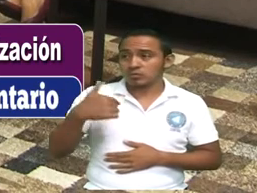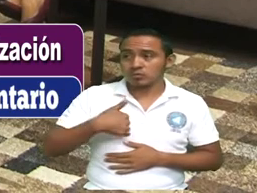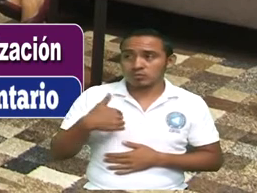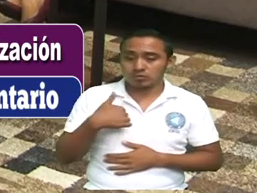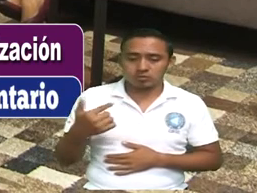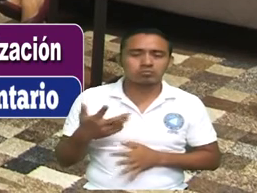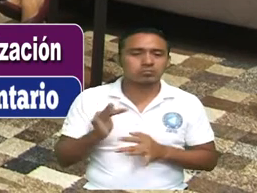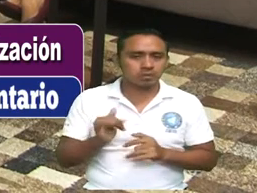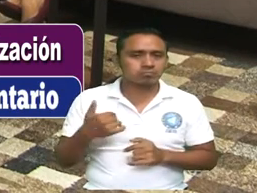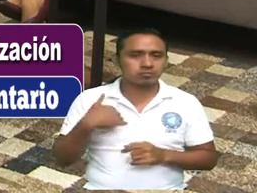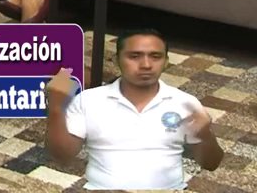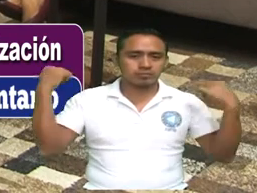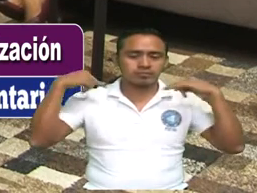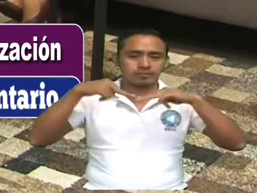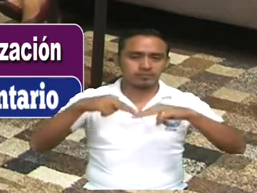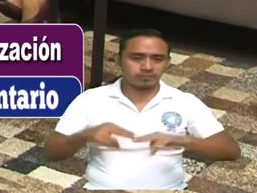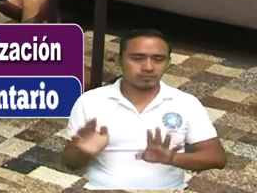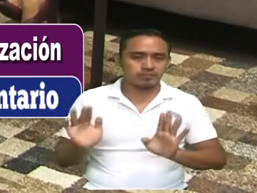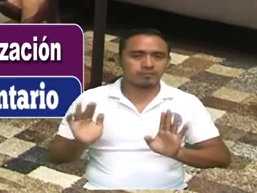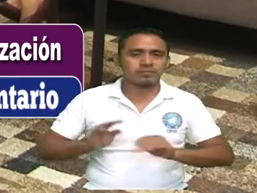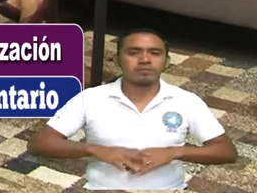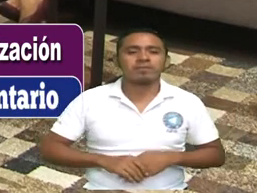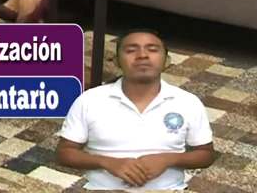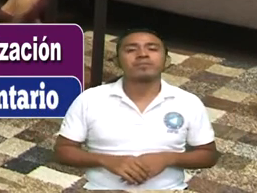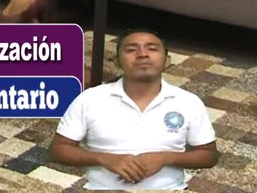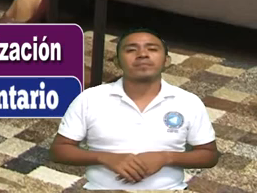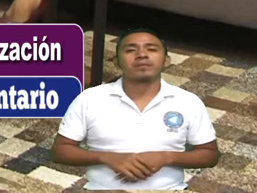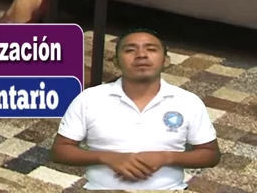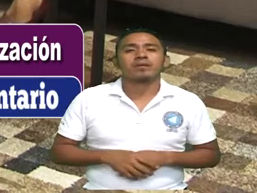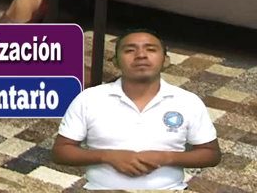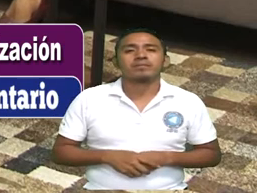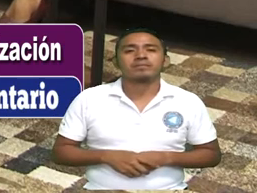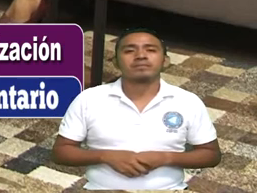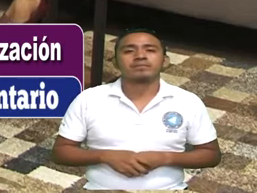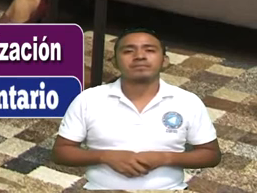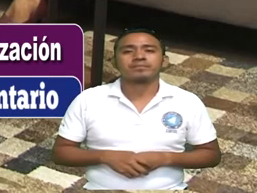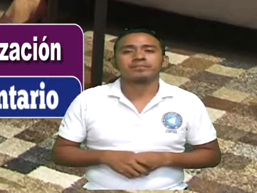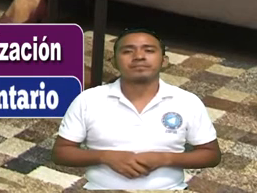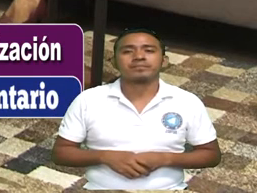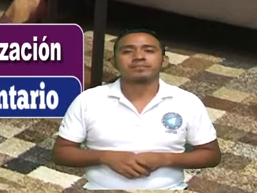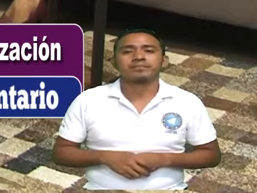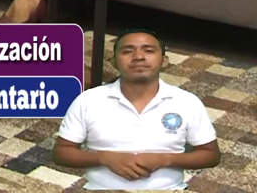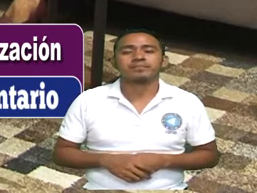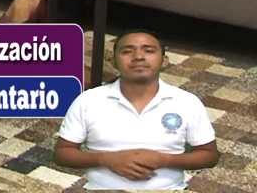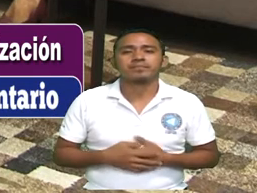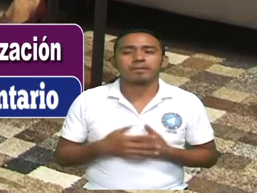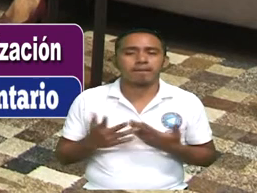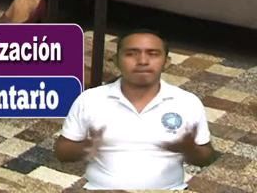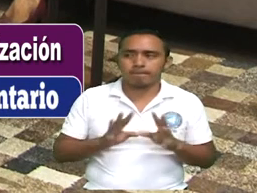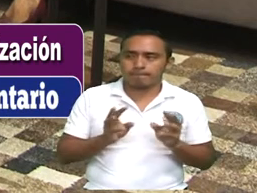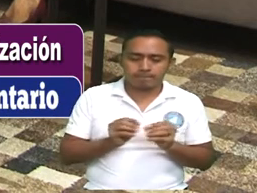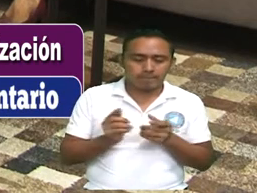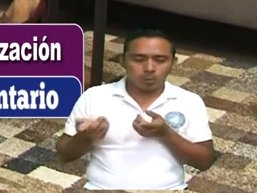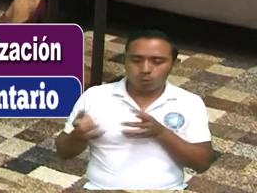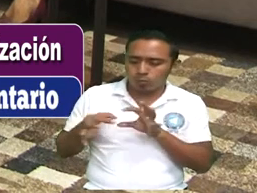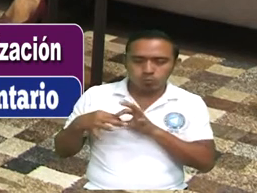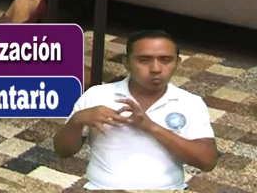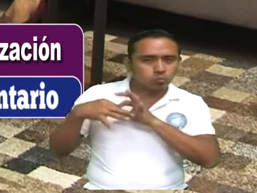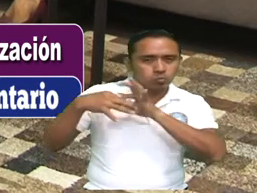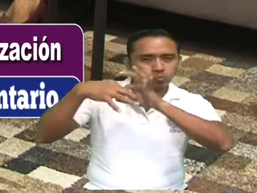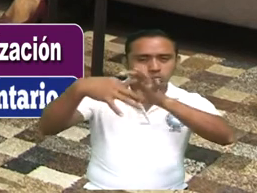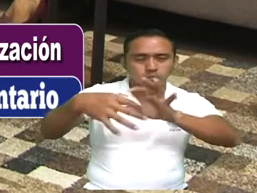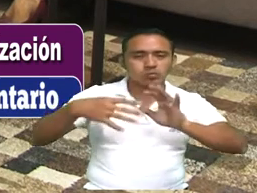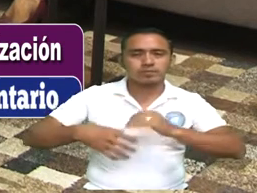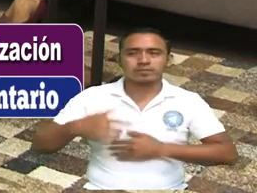medio de todo lo que es el sistema educativo. Pero entonces, ¿qué es lo que todo ha venido al lado, ¿verdad? Entonces venimos,